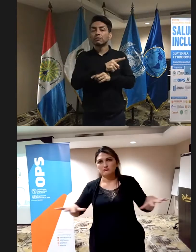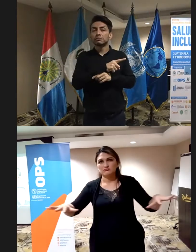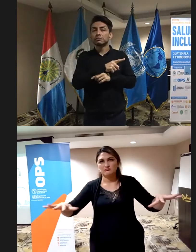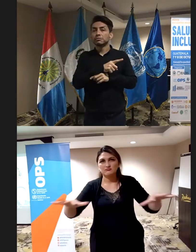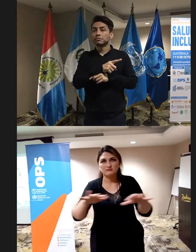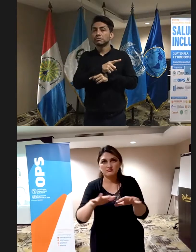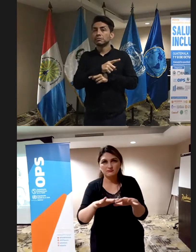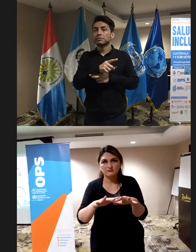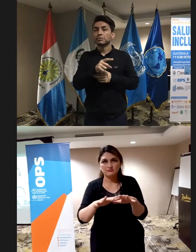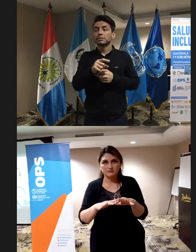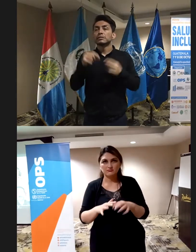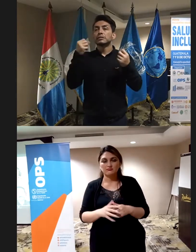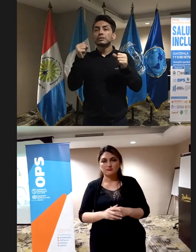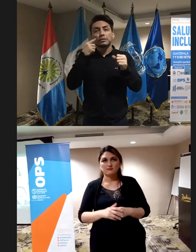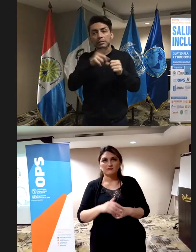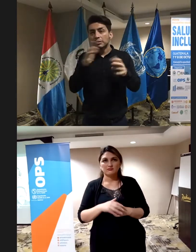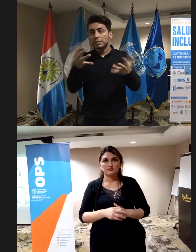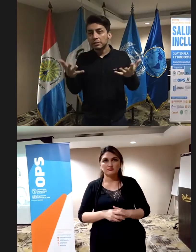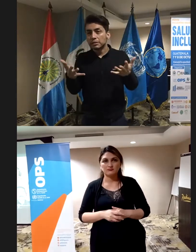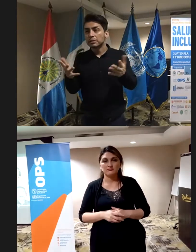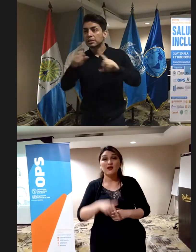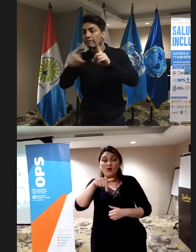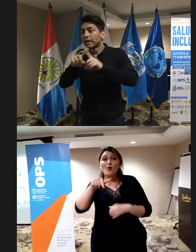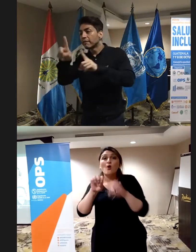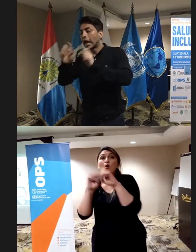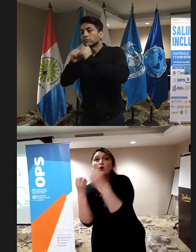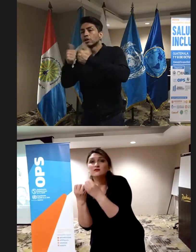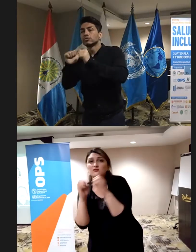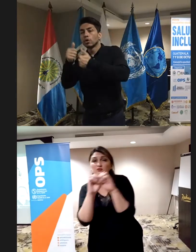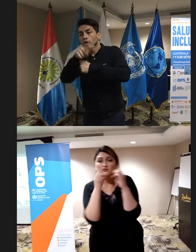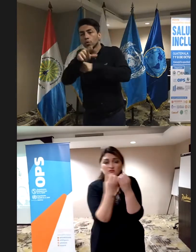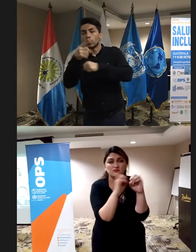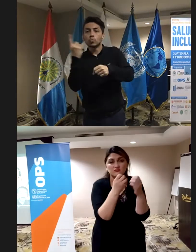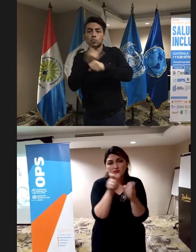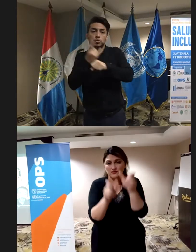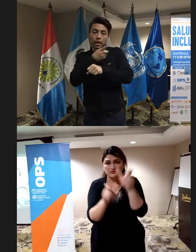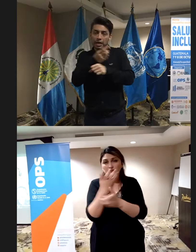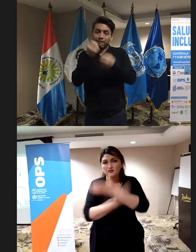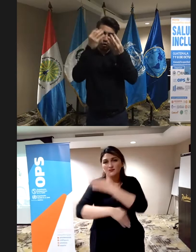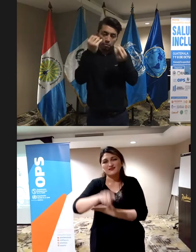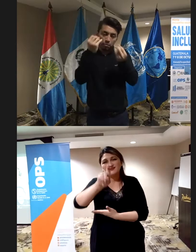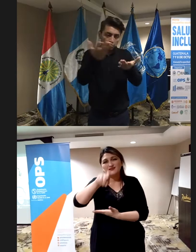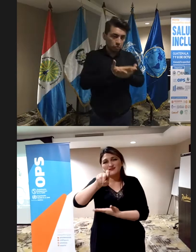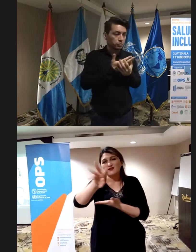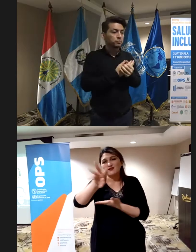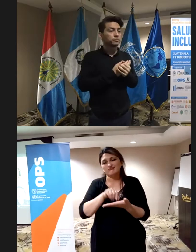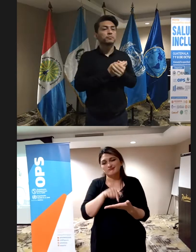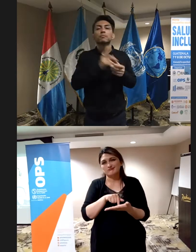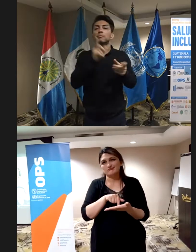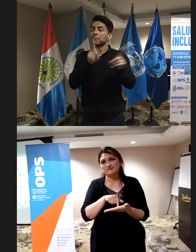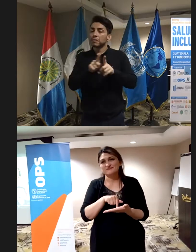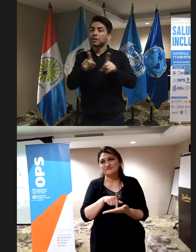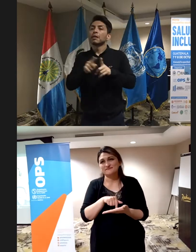da lugar a cambio cultural en las organizaciones que las utilizan. Primero. Y después, claramente, en el